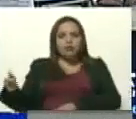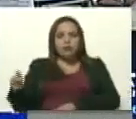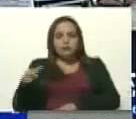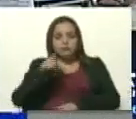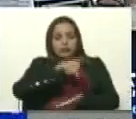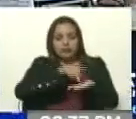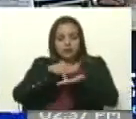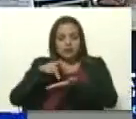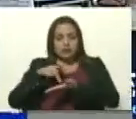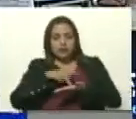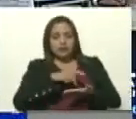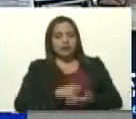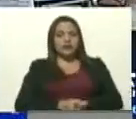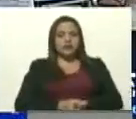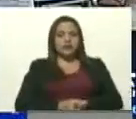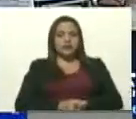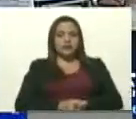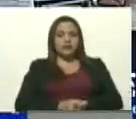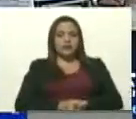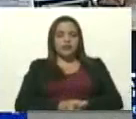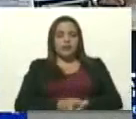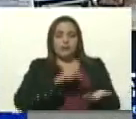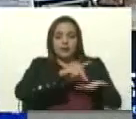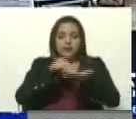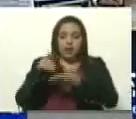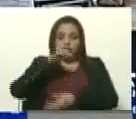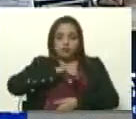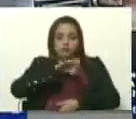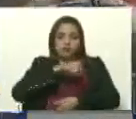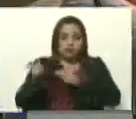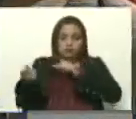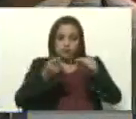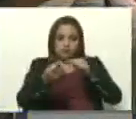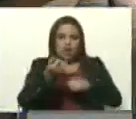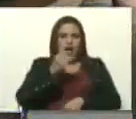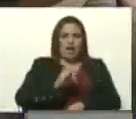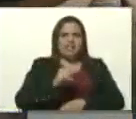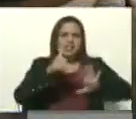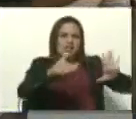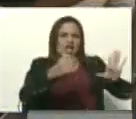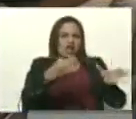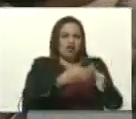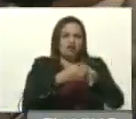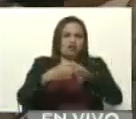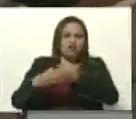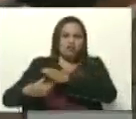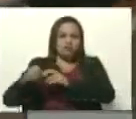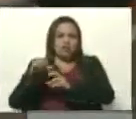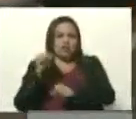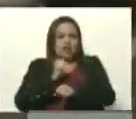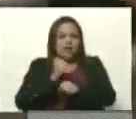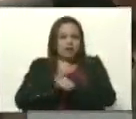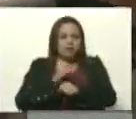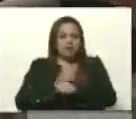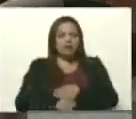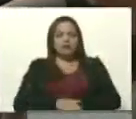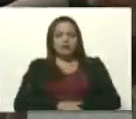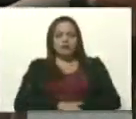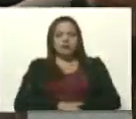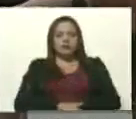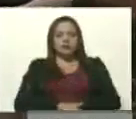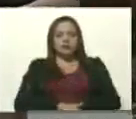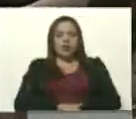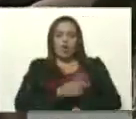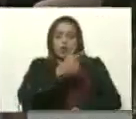presentes, a todos estos interlocutores sociales. Se encuentran 6 organizaciones de trabajadores y trabajadoras,